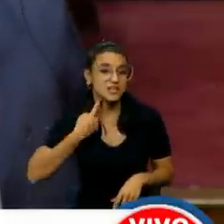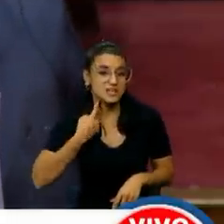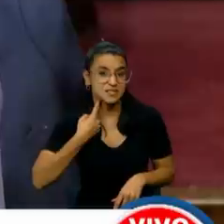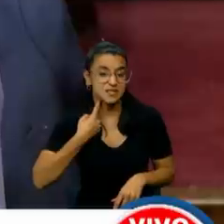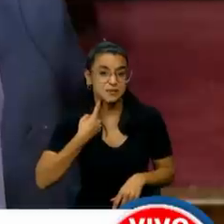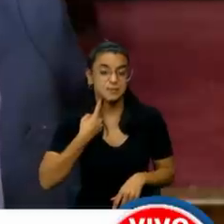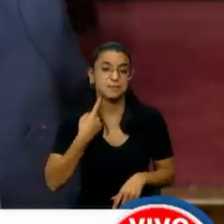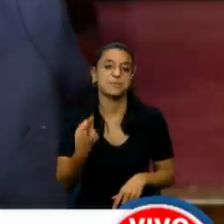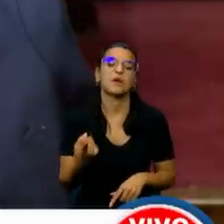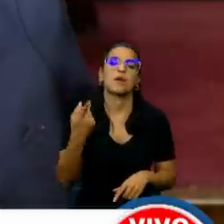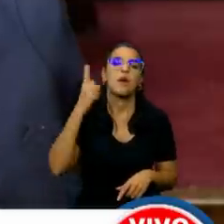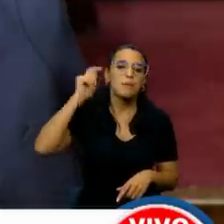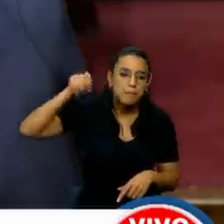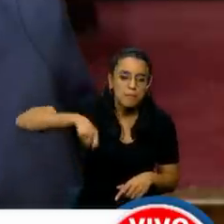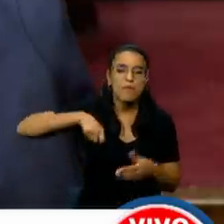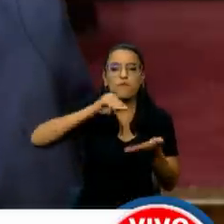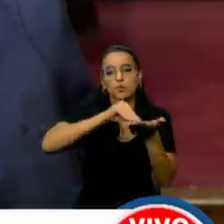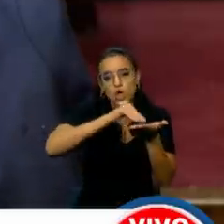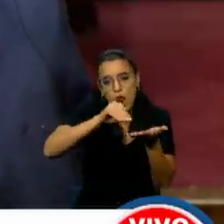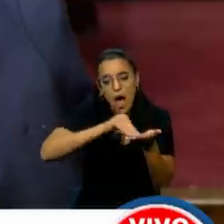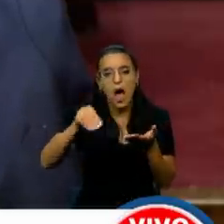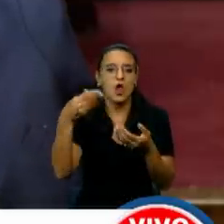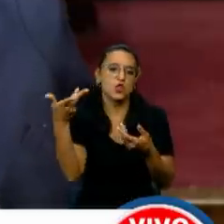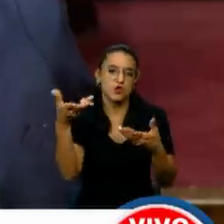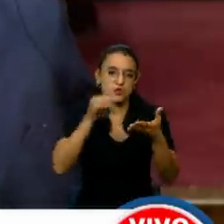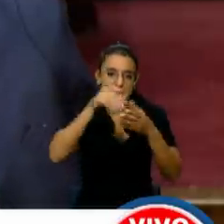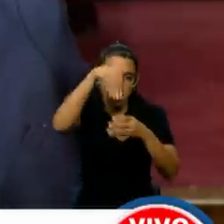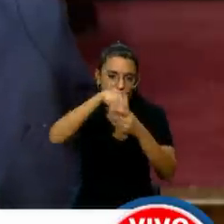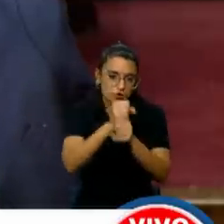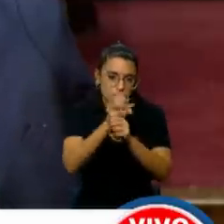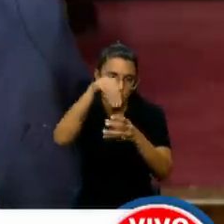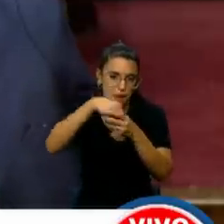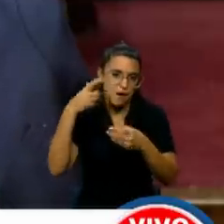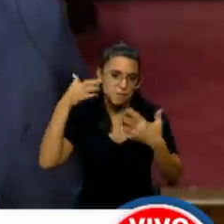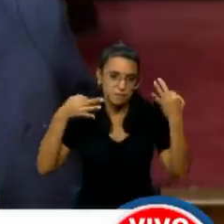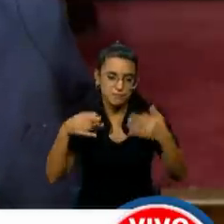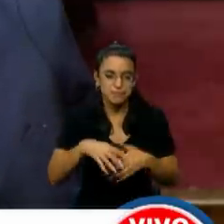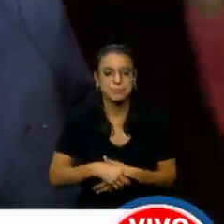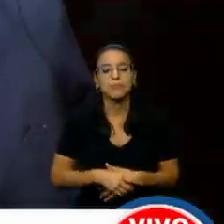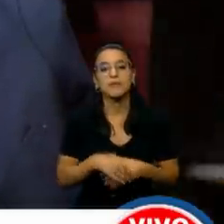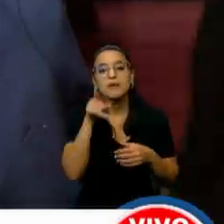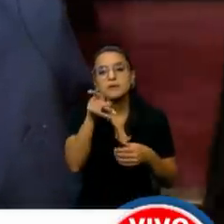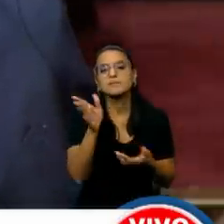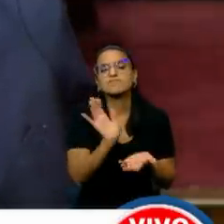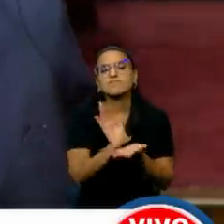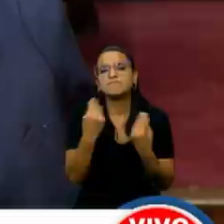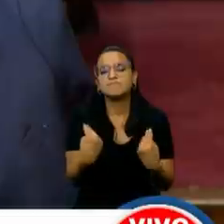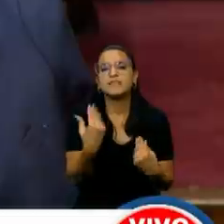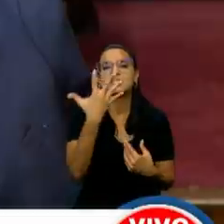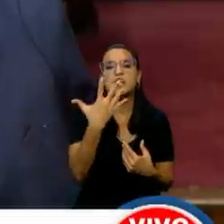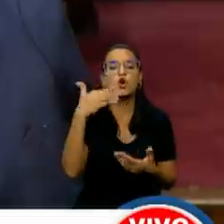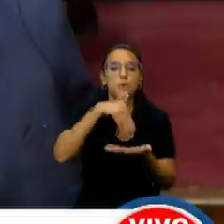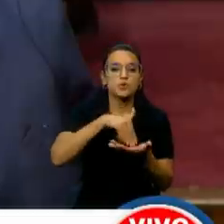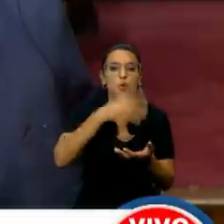entre magistrados funcionarios y empleados esto significa 5 millones